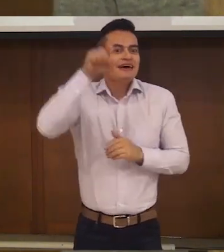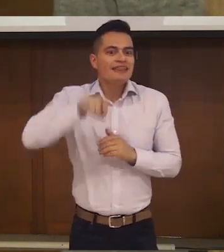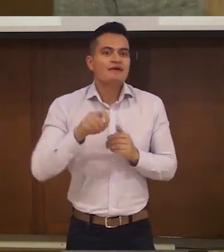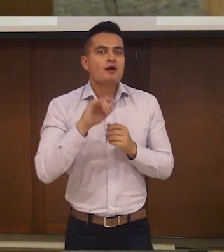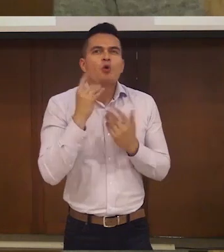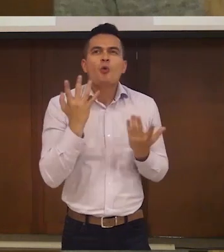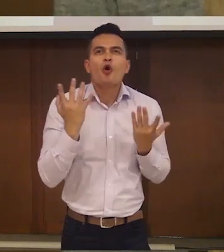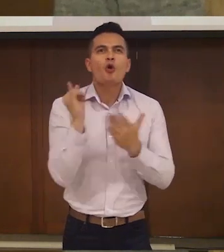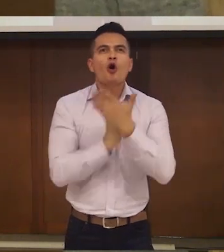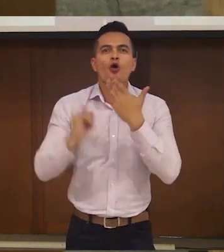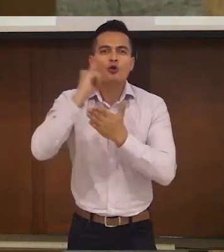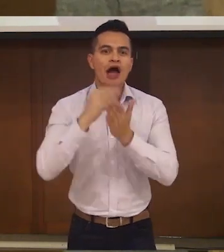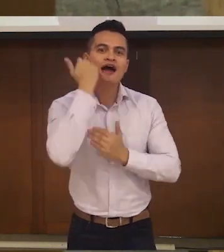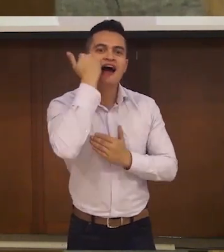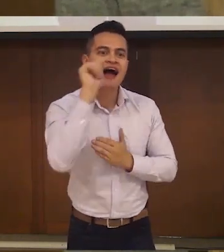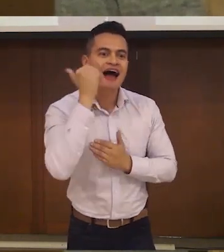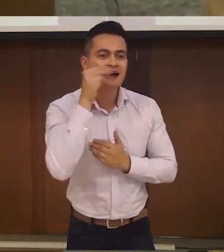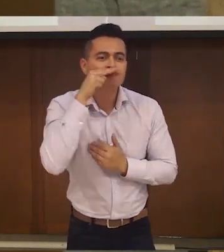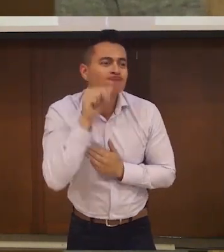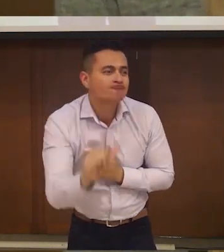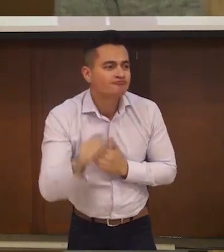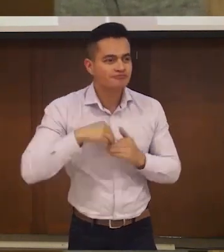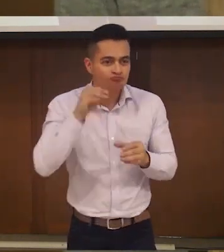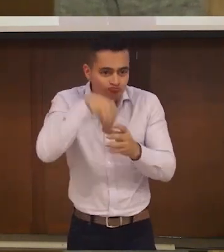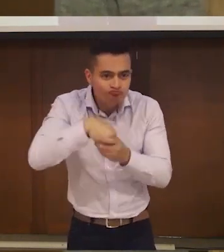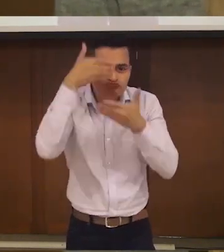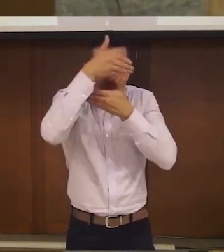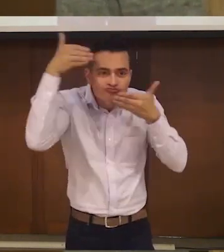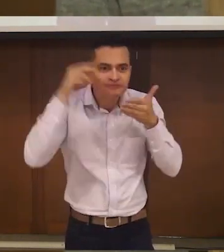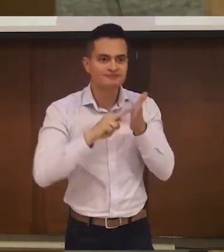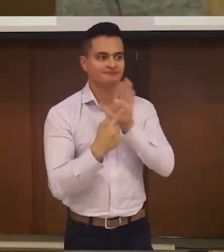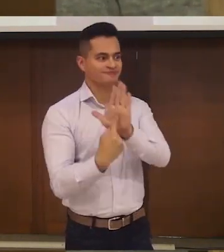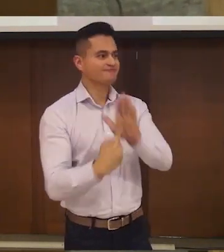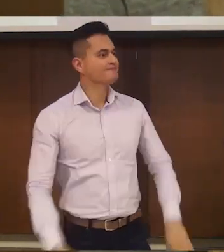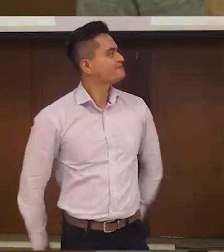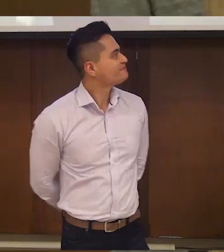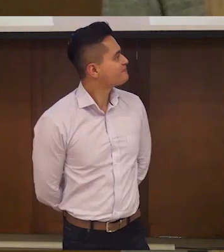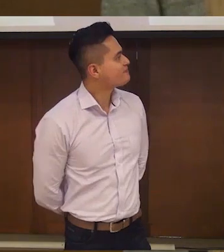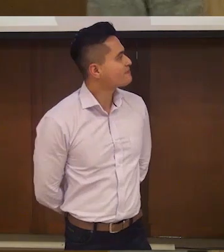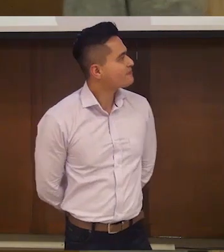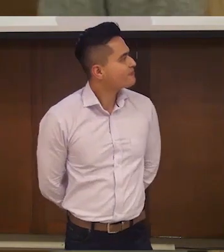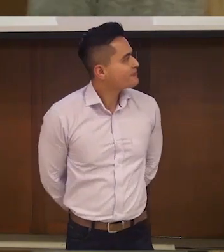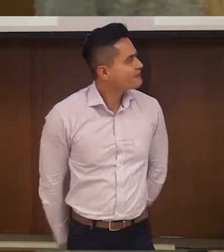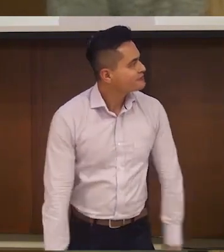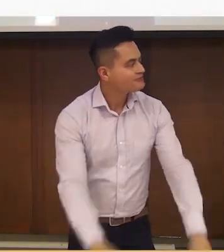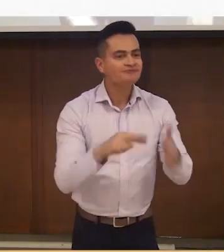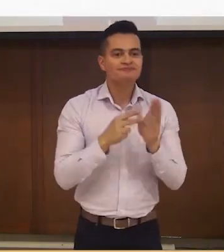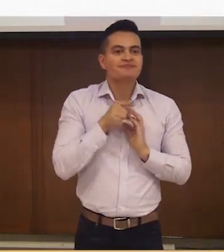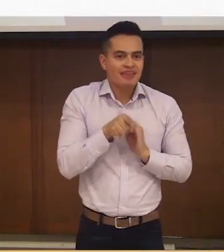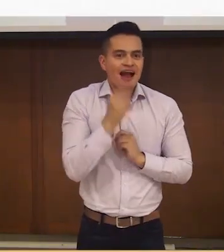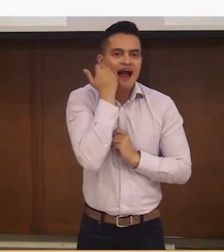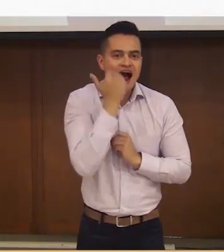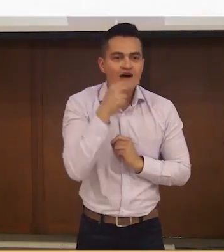la guerrillerita. Entonces, esta es la primera imagen. Avancemos. Y esta es